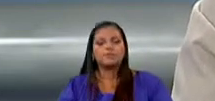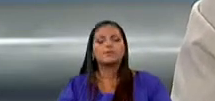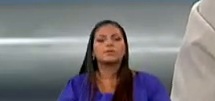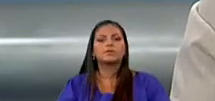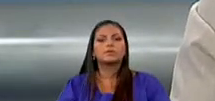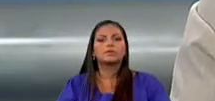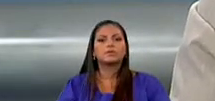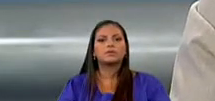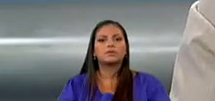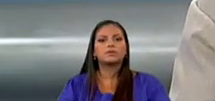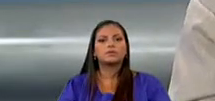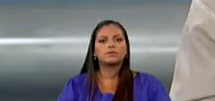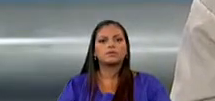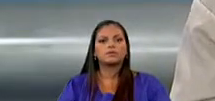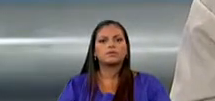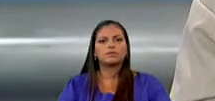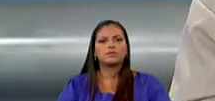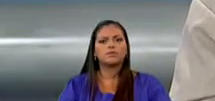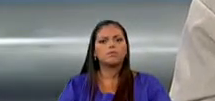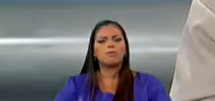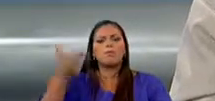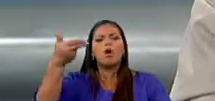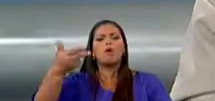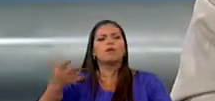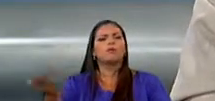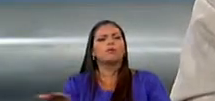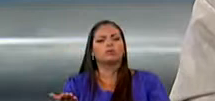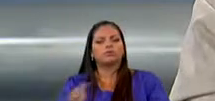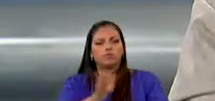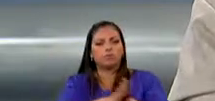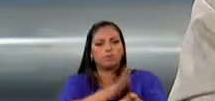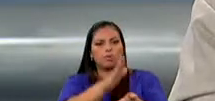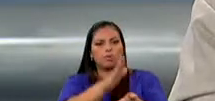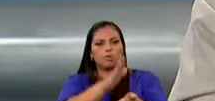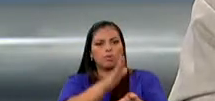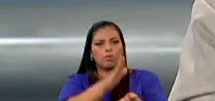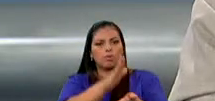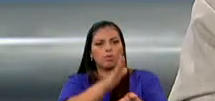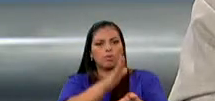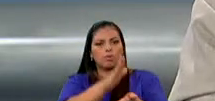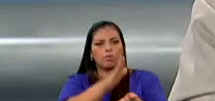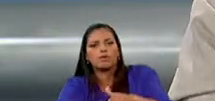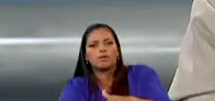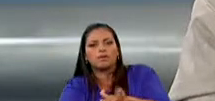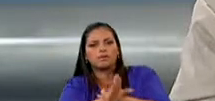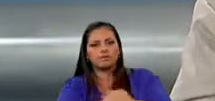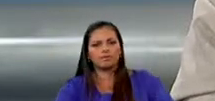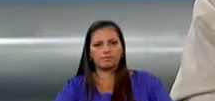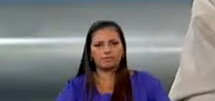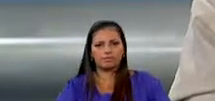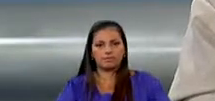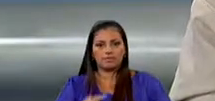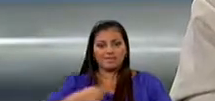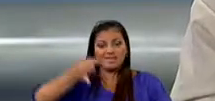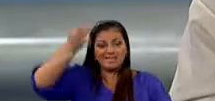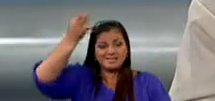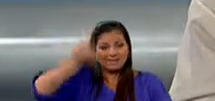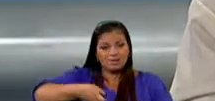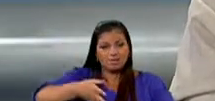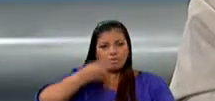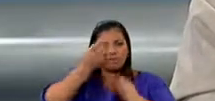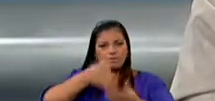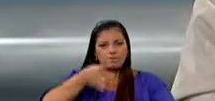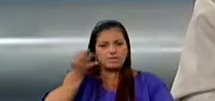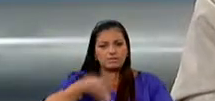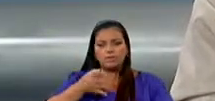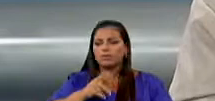plantel. Conozco, insisto, no, y voy a decirlo, no estoy diciendo que es así. Las investigaciones